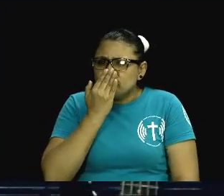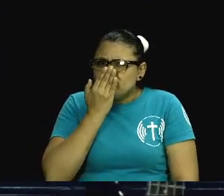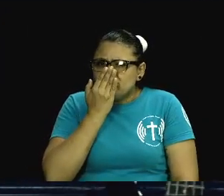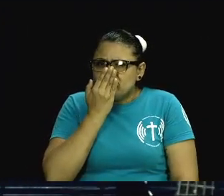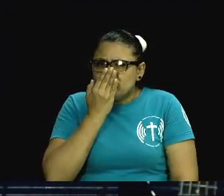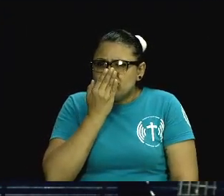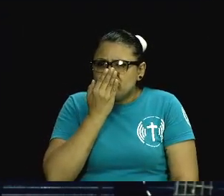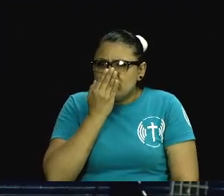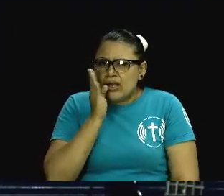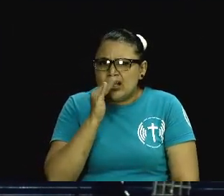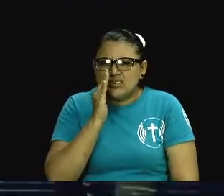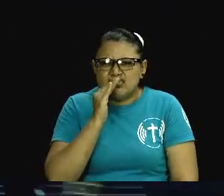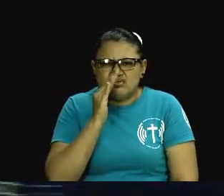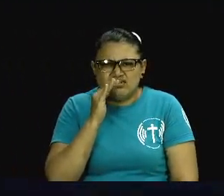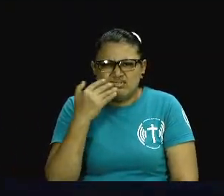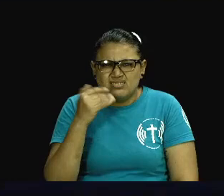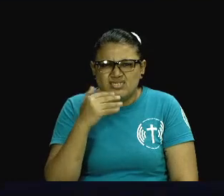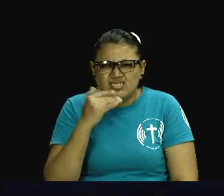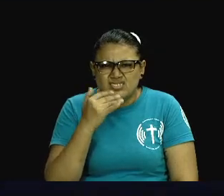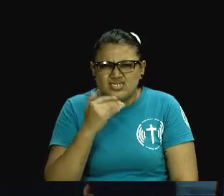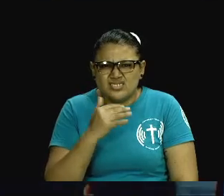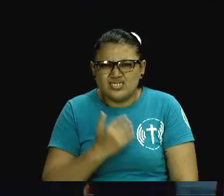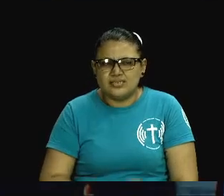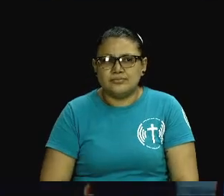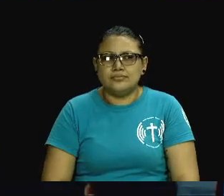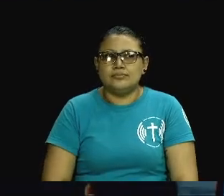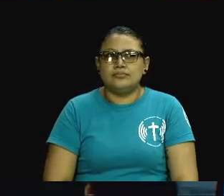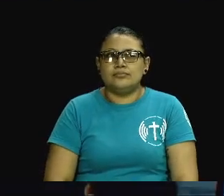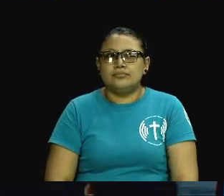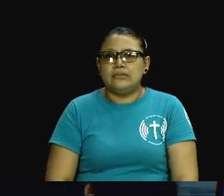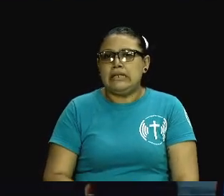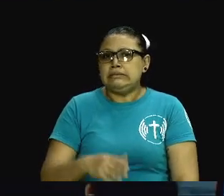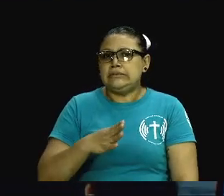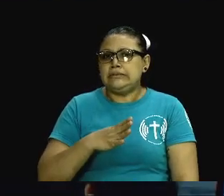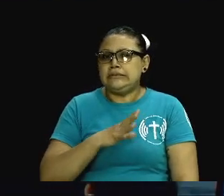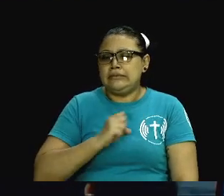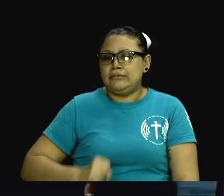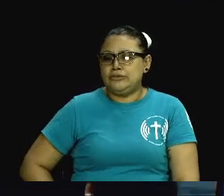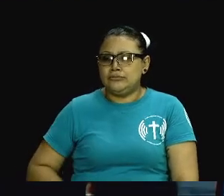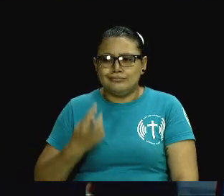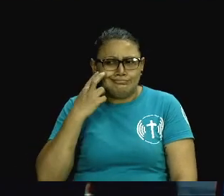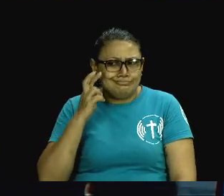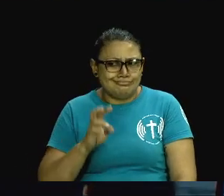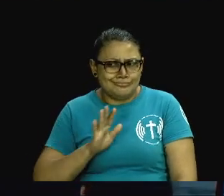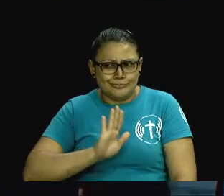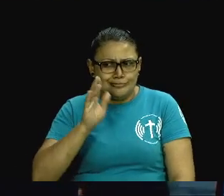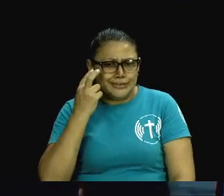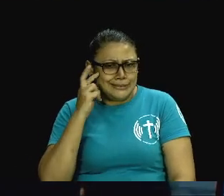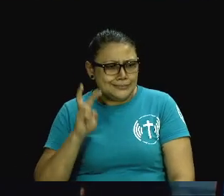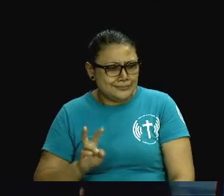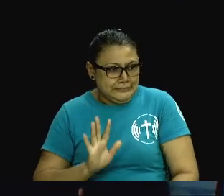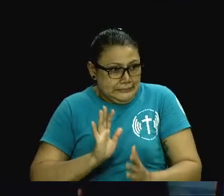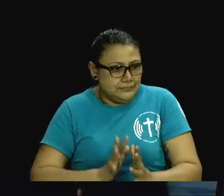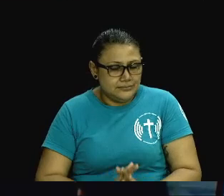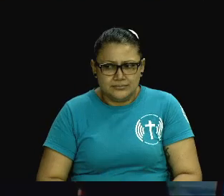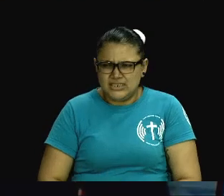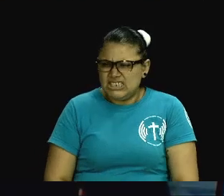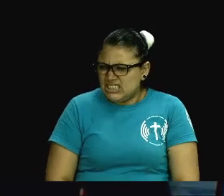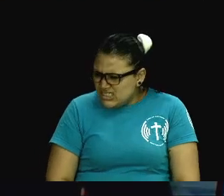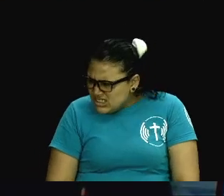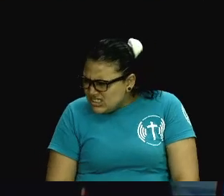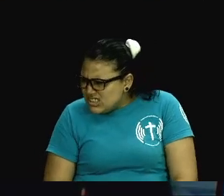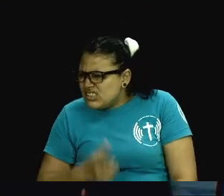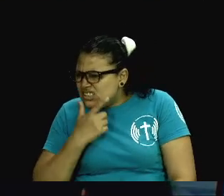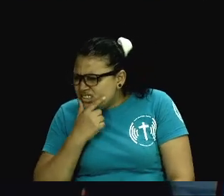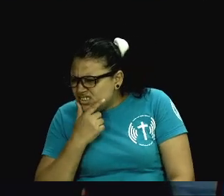y ya yo vea salvadoreña pero nunca había visto eso y esto que de